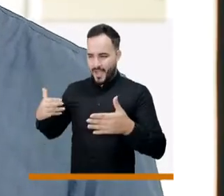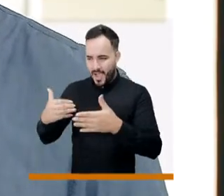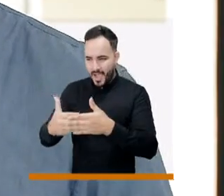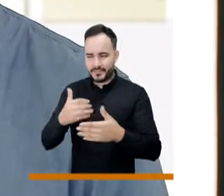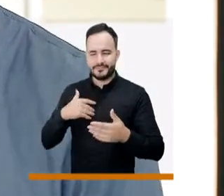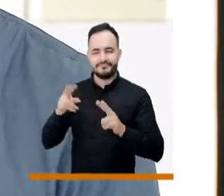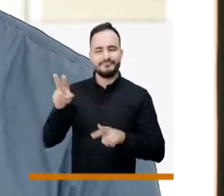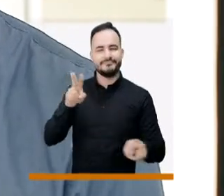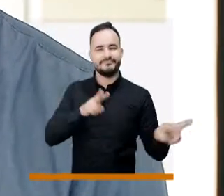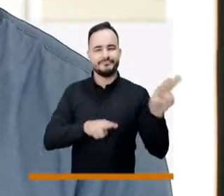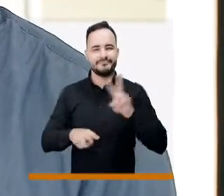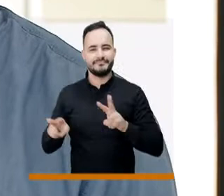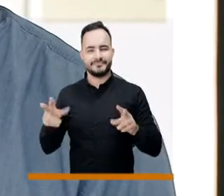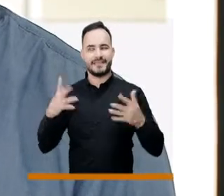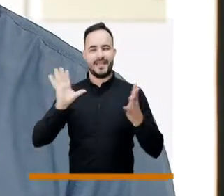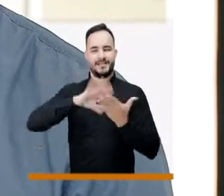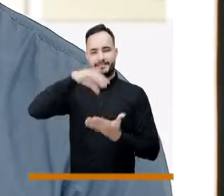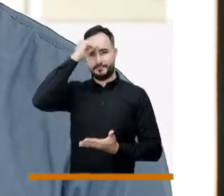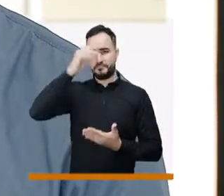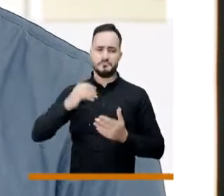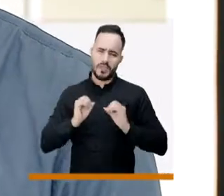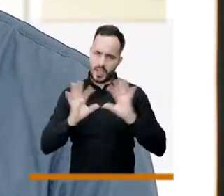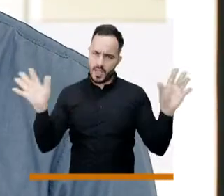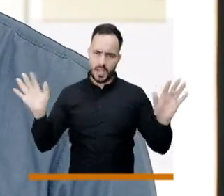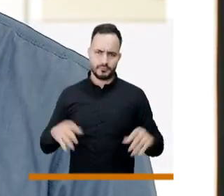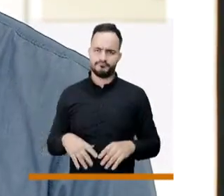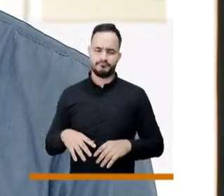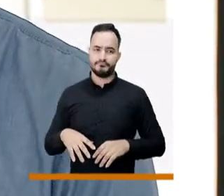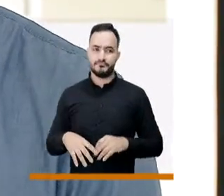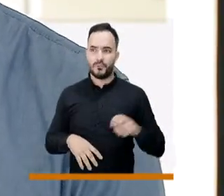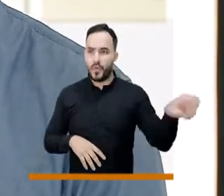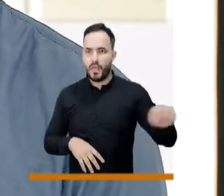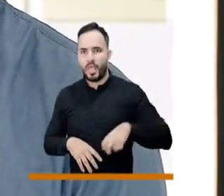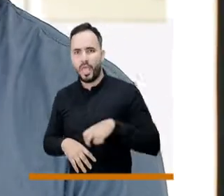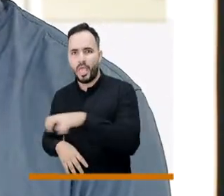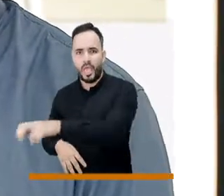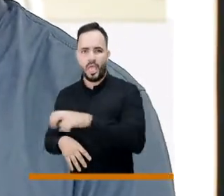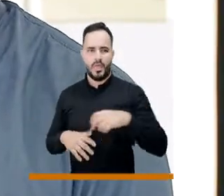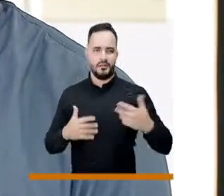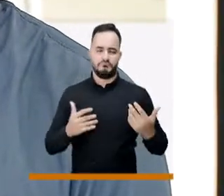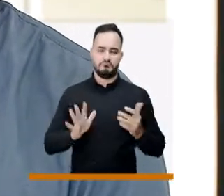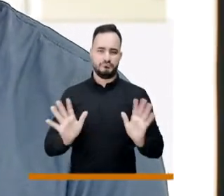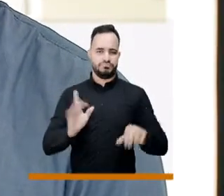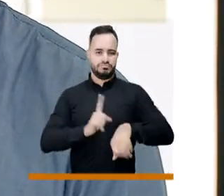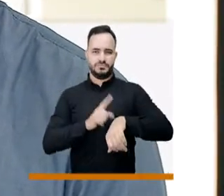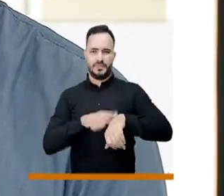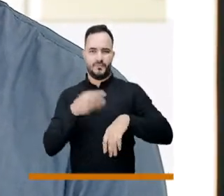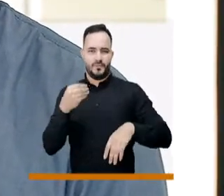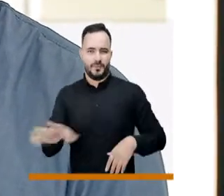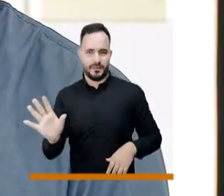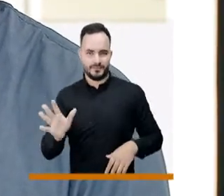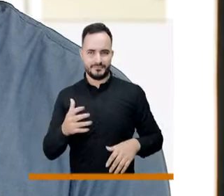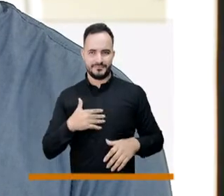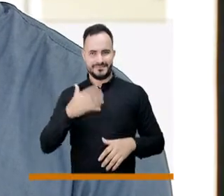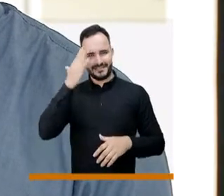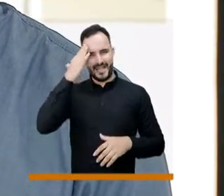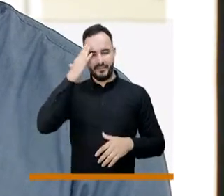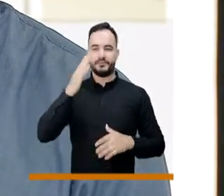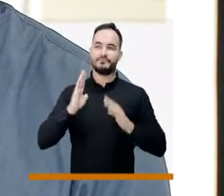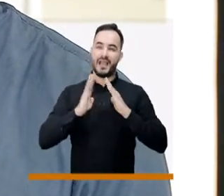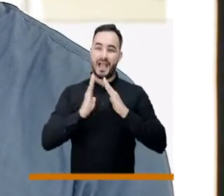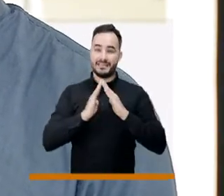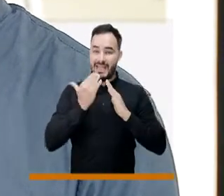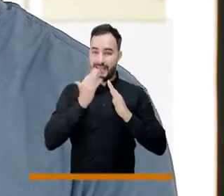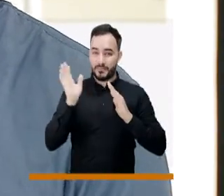en este tema de la pandemia logramos entender y aprender. Pues, primero, la movilidad es fundamental en temas de acortar tiempos